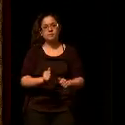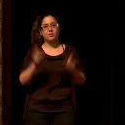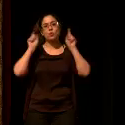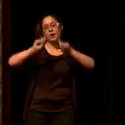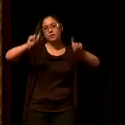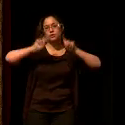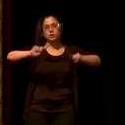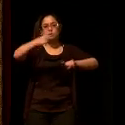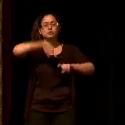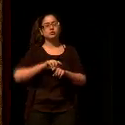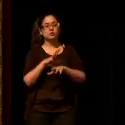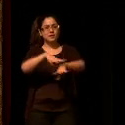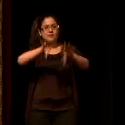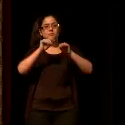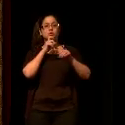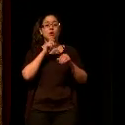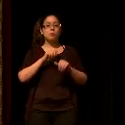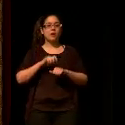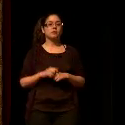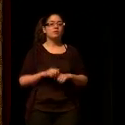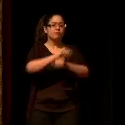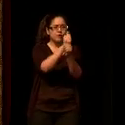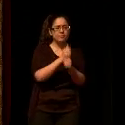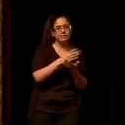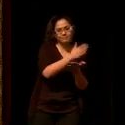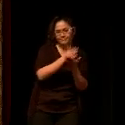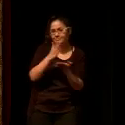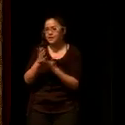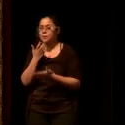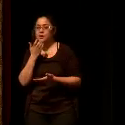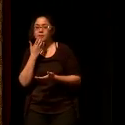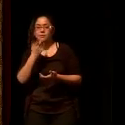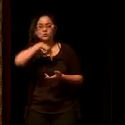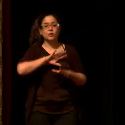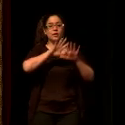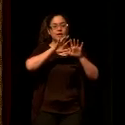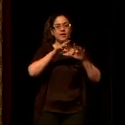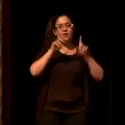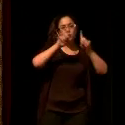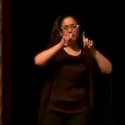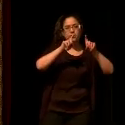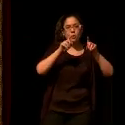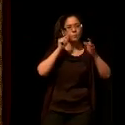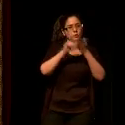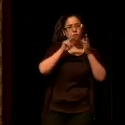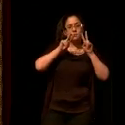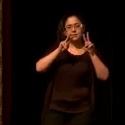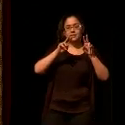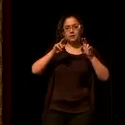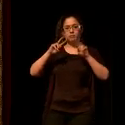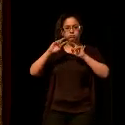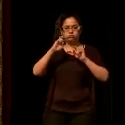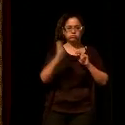entendemos como en tres dimensiones entendemos la educación mirada desde todos los espacios posibles no sólo el aprendizaje desarrollo